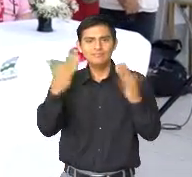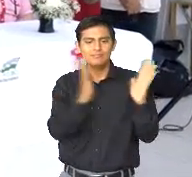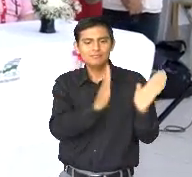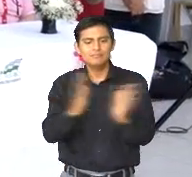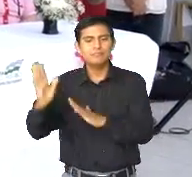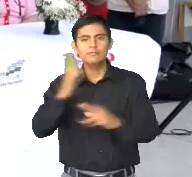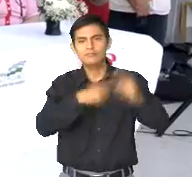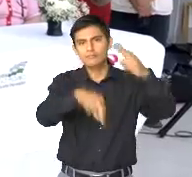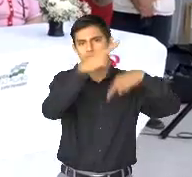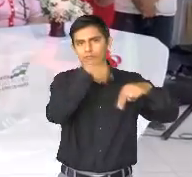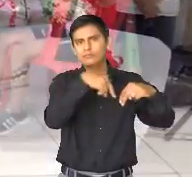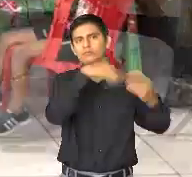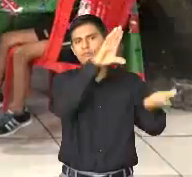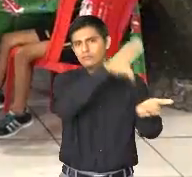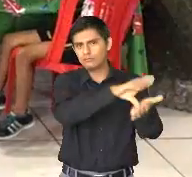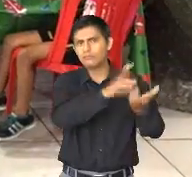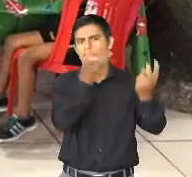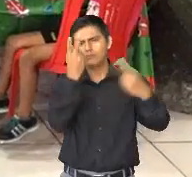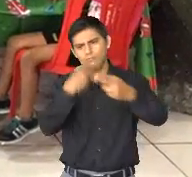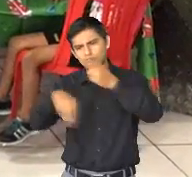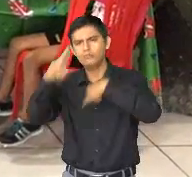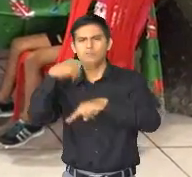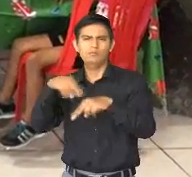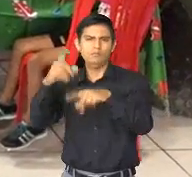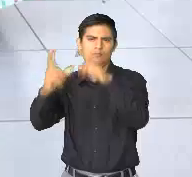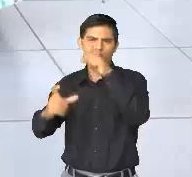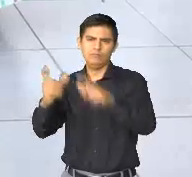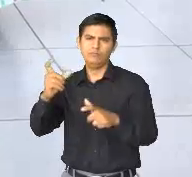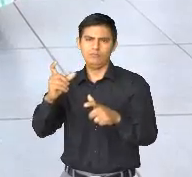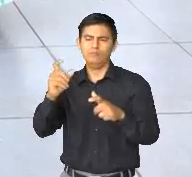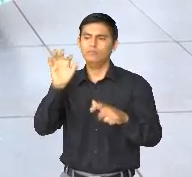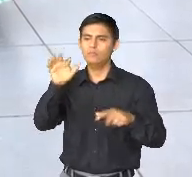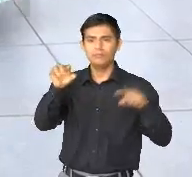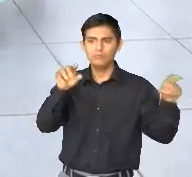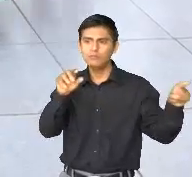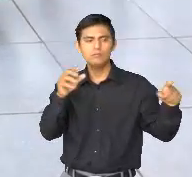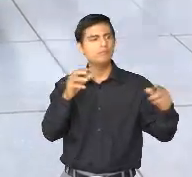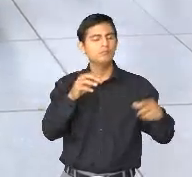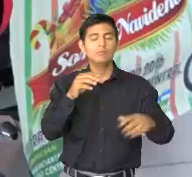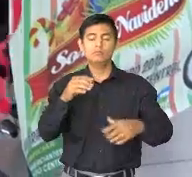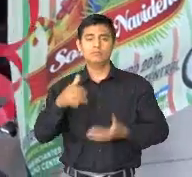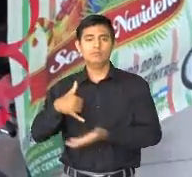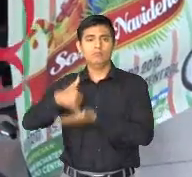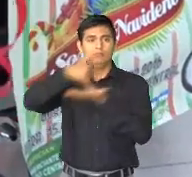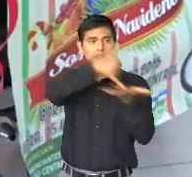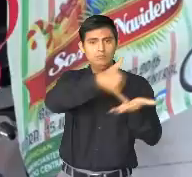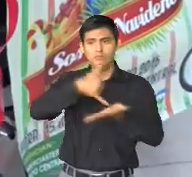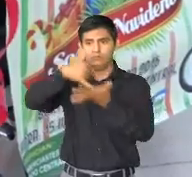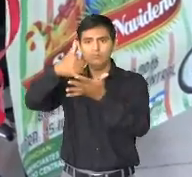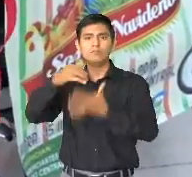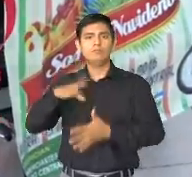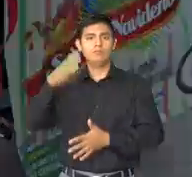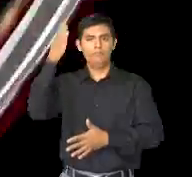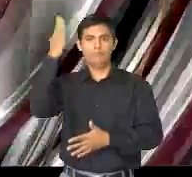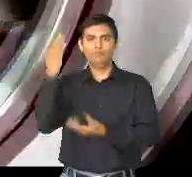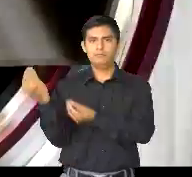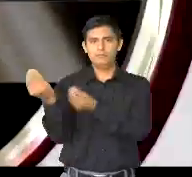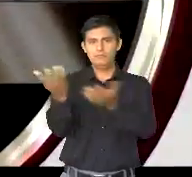comerciantes, tanto en el Mercado Central como en el Centro Comercial Popular. El señor alcalde contribuyó con los primeros premios para el